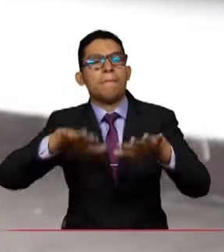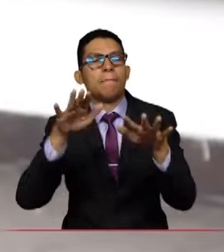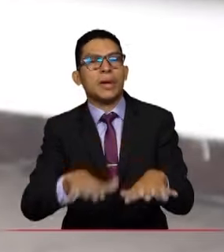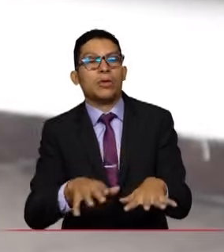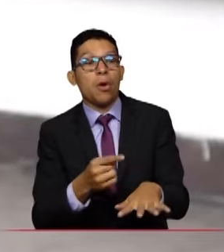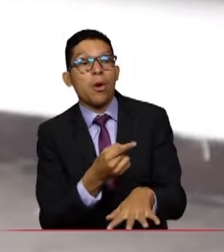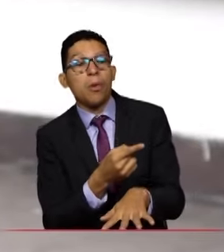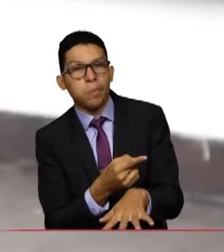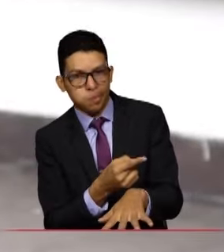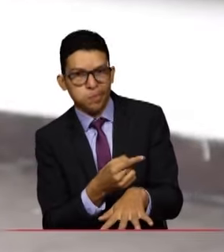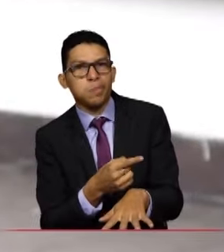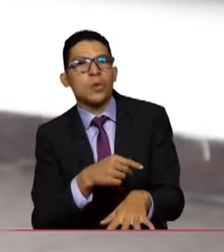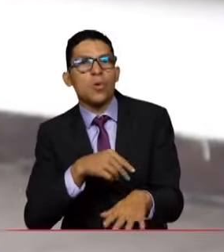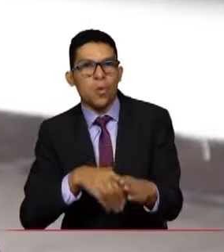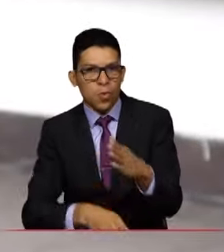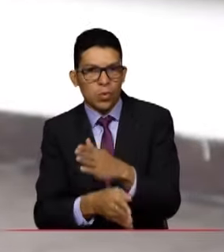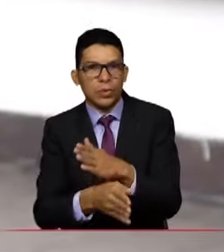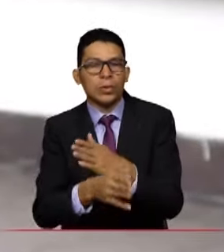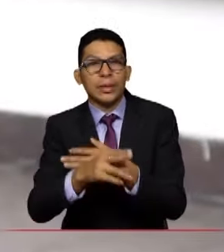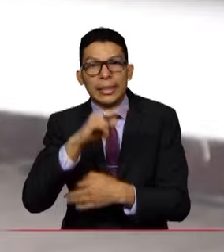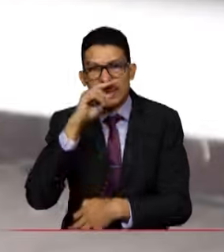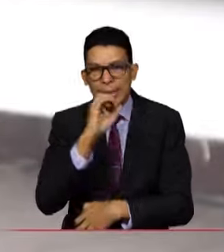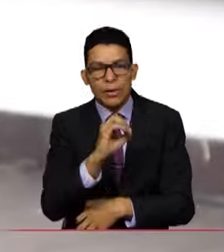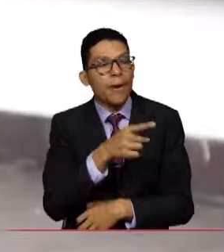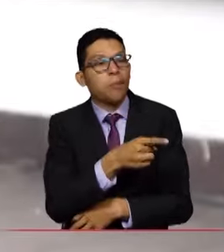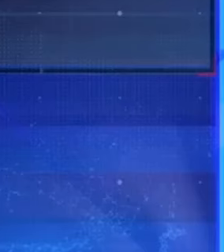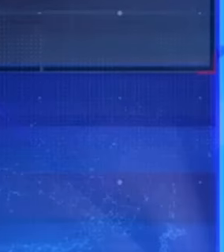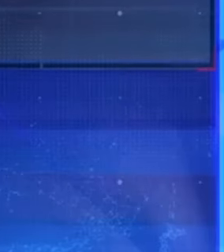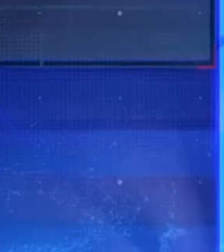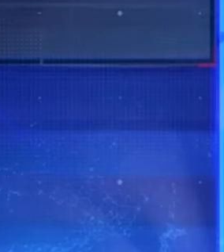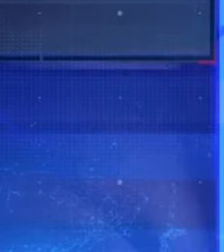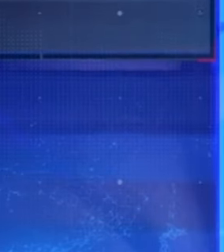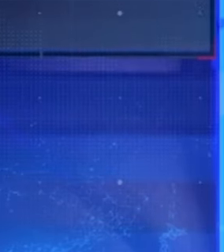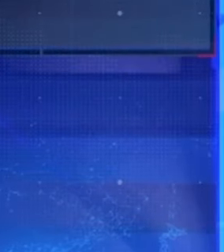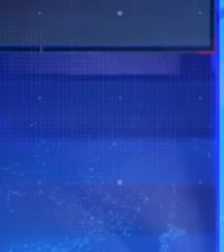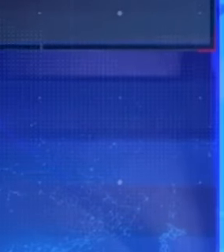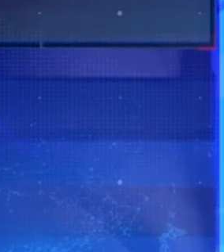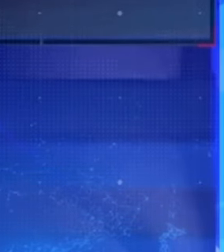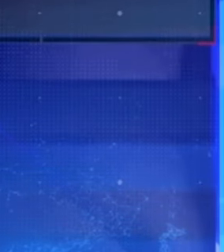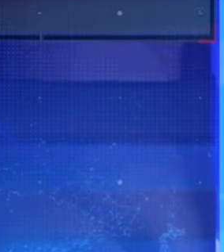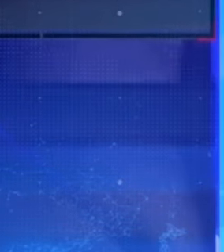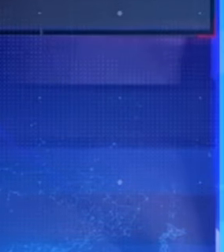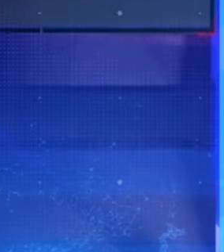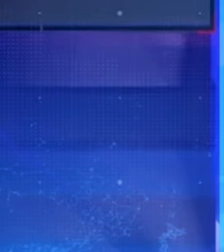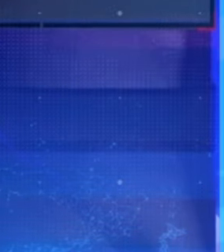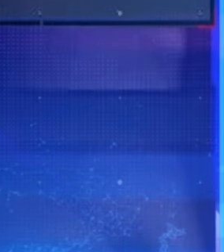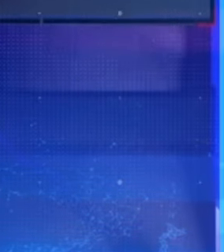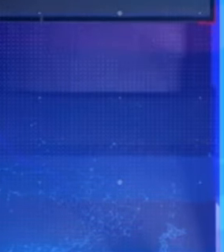continuaba el presunto victimario y realizan el procedimiento de aprehensión.